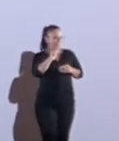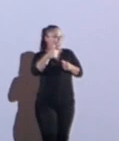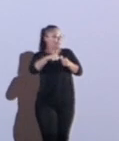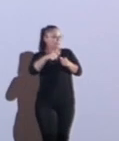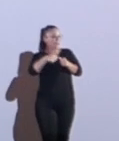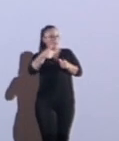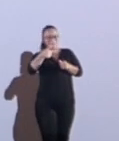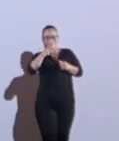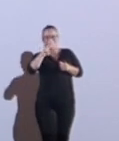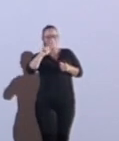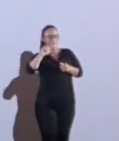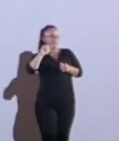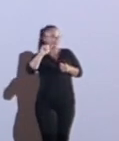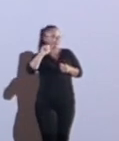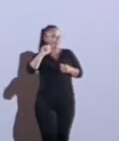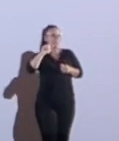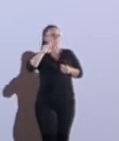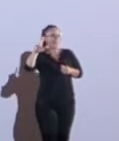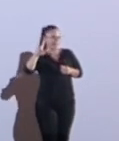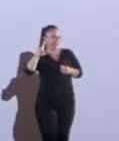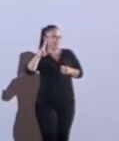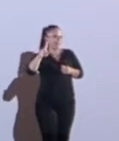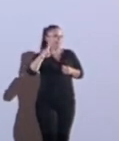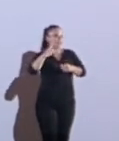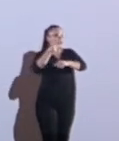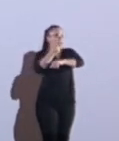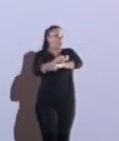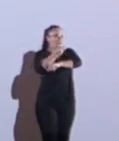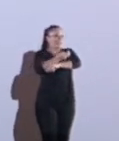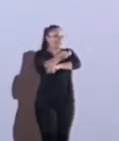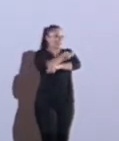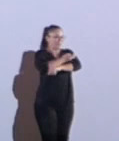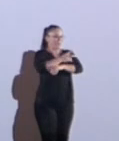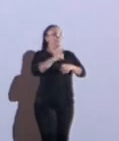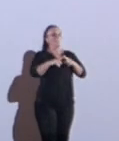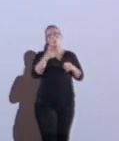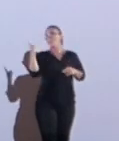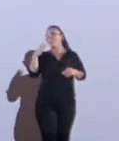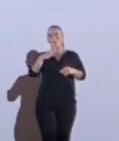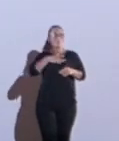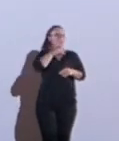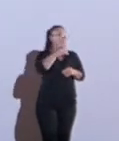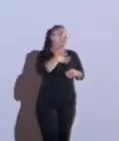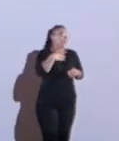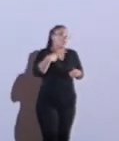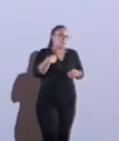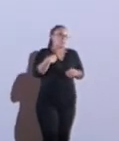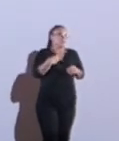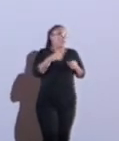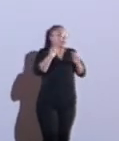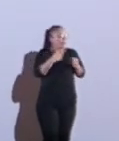quiero decirles que me despido desde el grillo del gran con el gusto maravilloso de haber podido saltar con ustedes